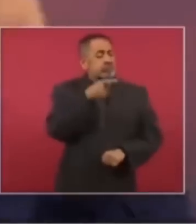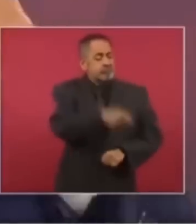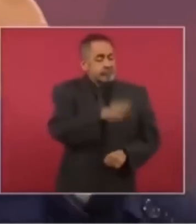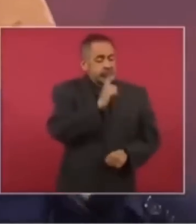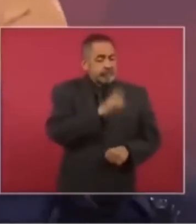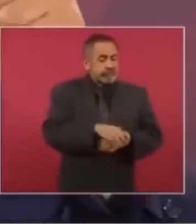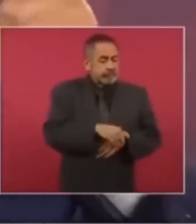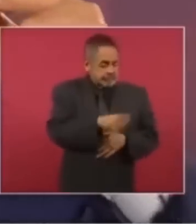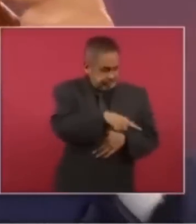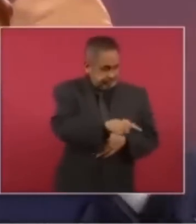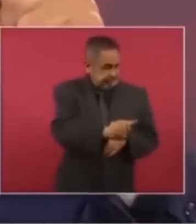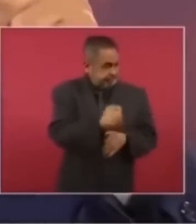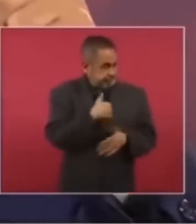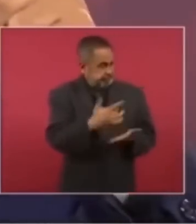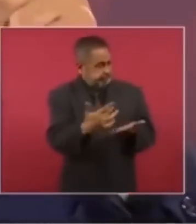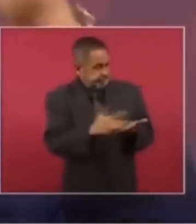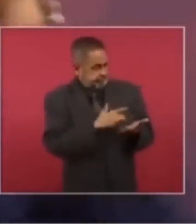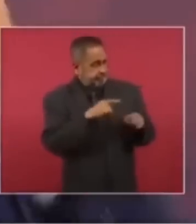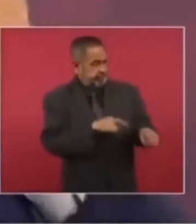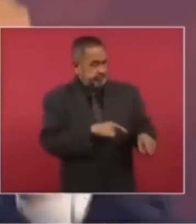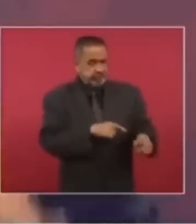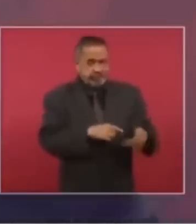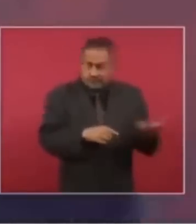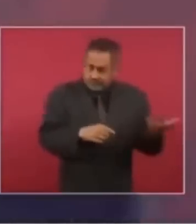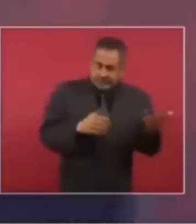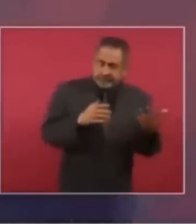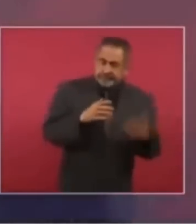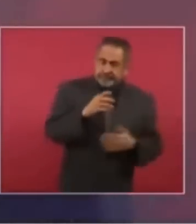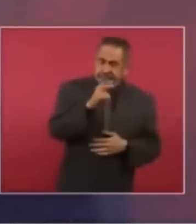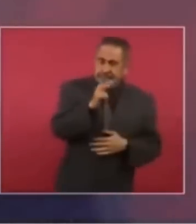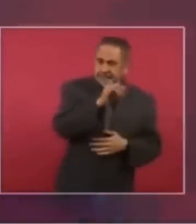Ahora con el apoyo del Poder Judicial.